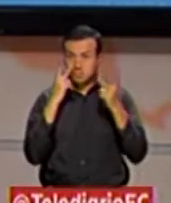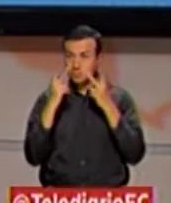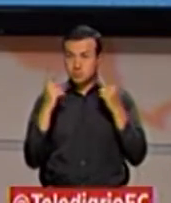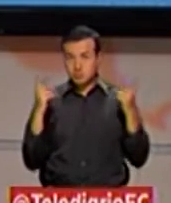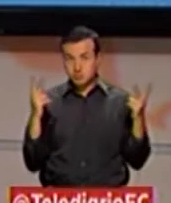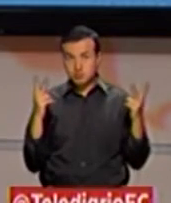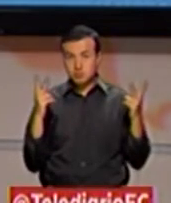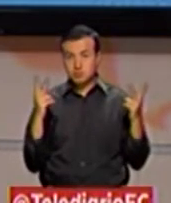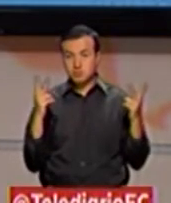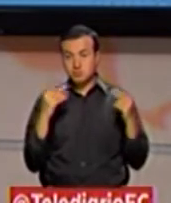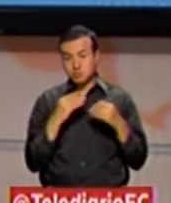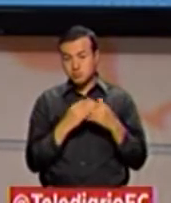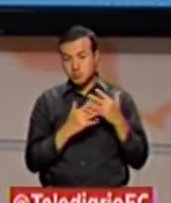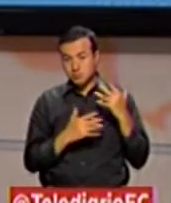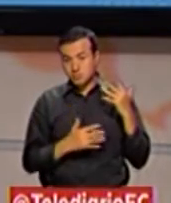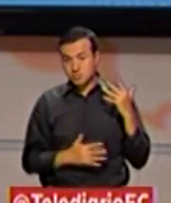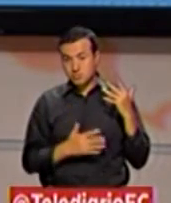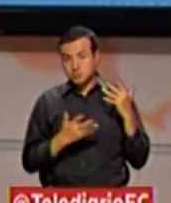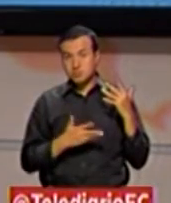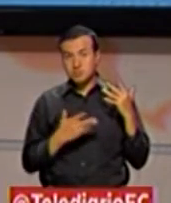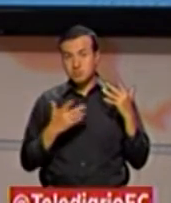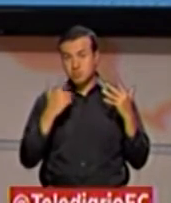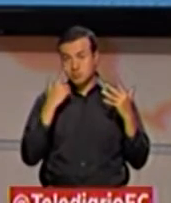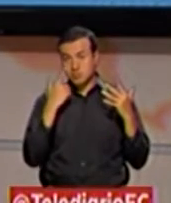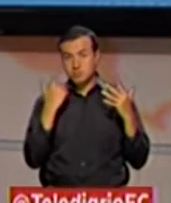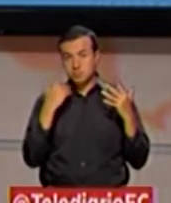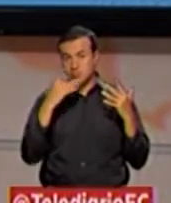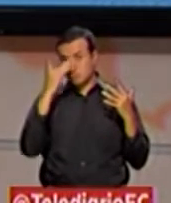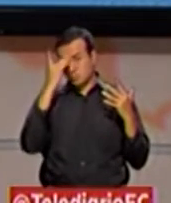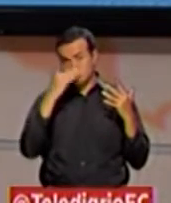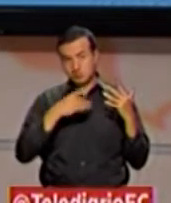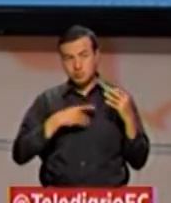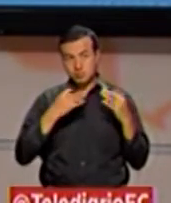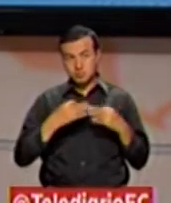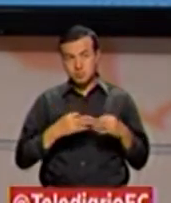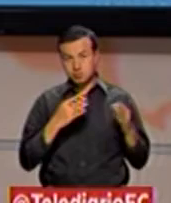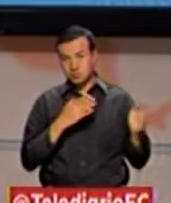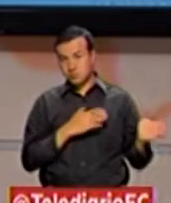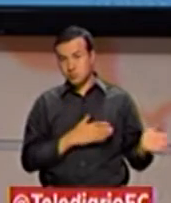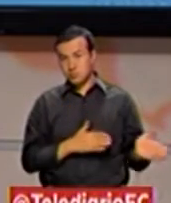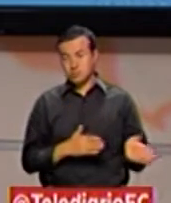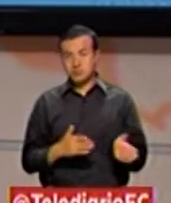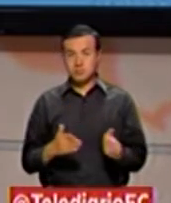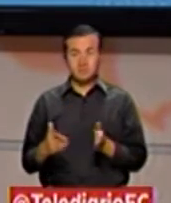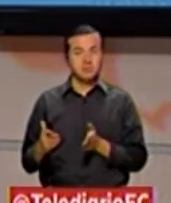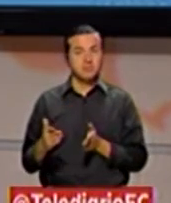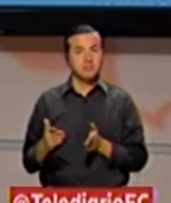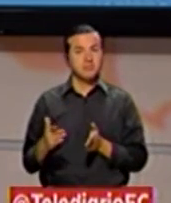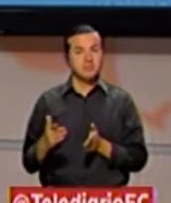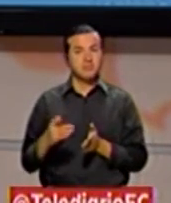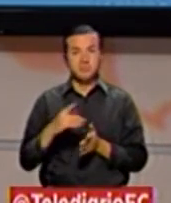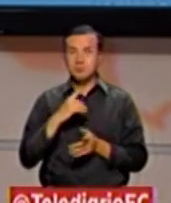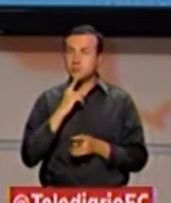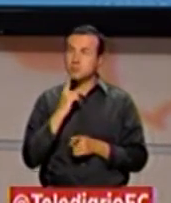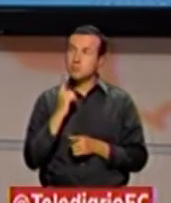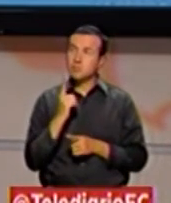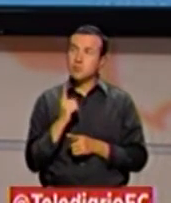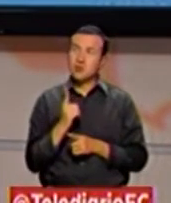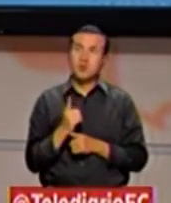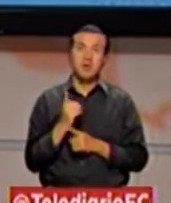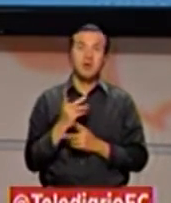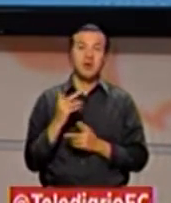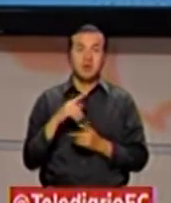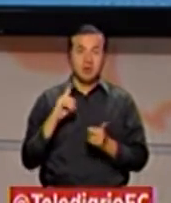un corolario de una sentencia anunciada, que realmente es